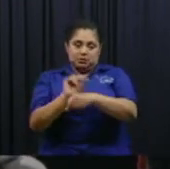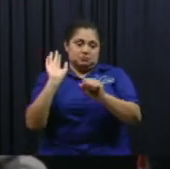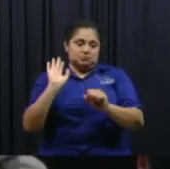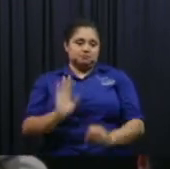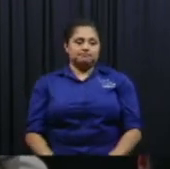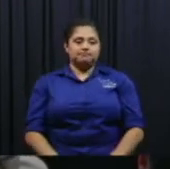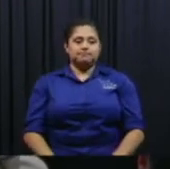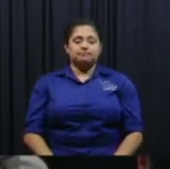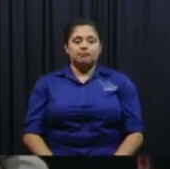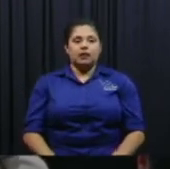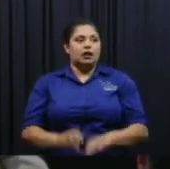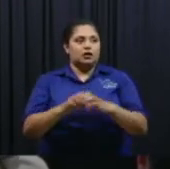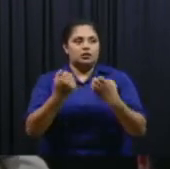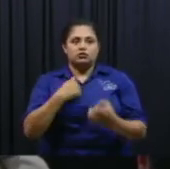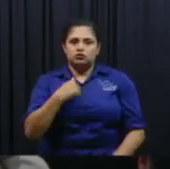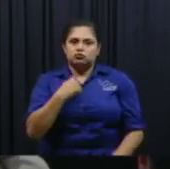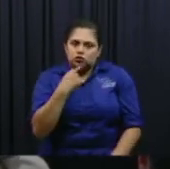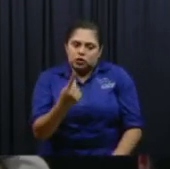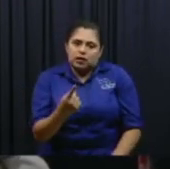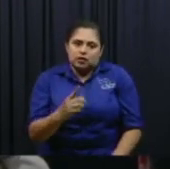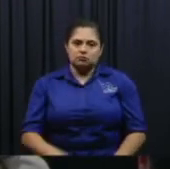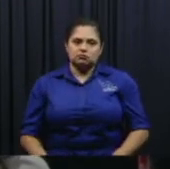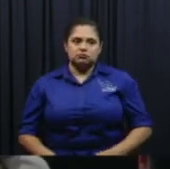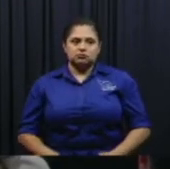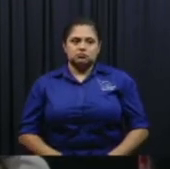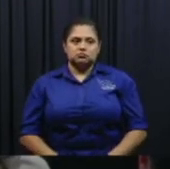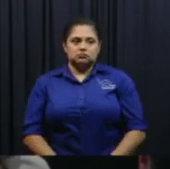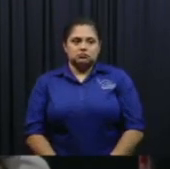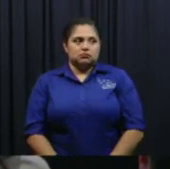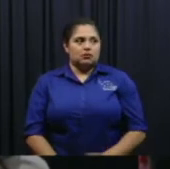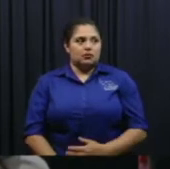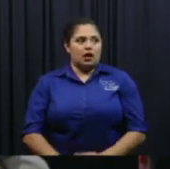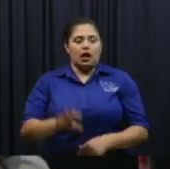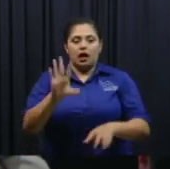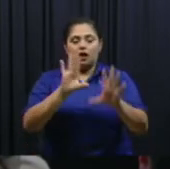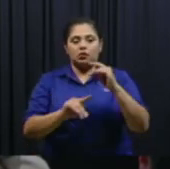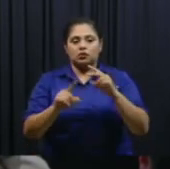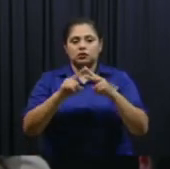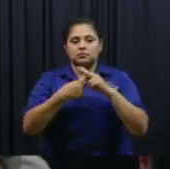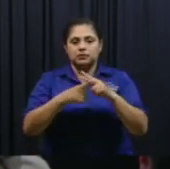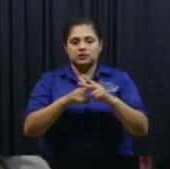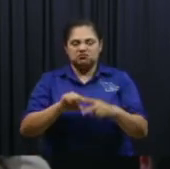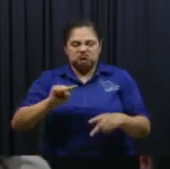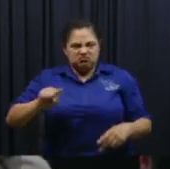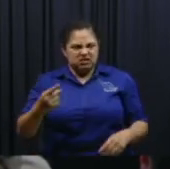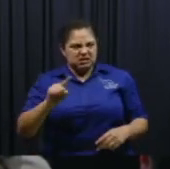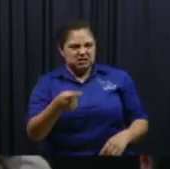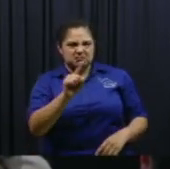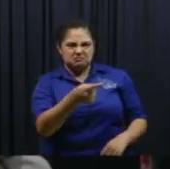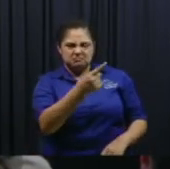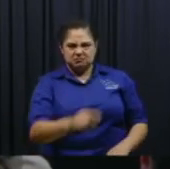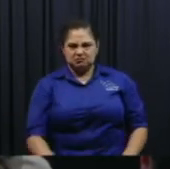Y entonces de una vez lo dije algunos empezaron a criticar